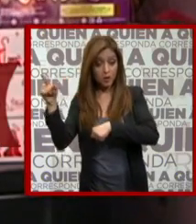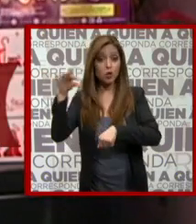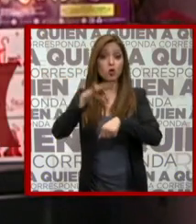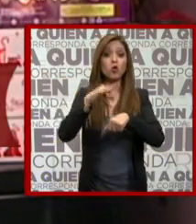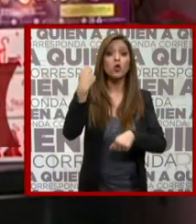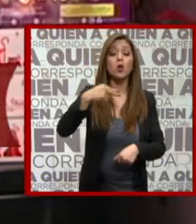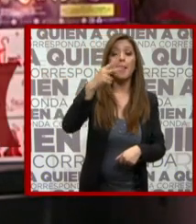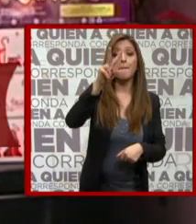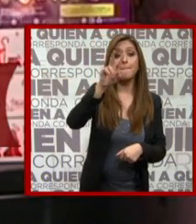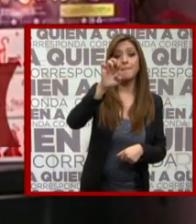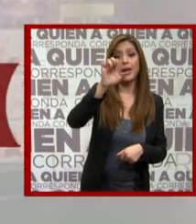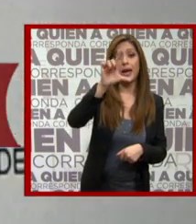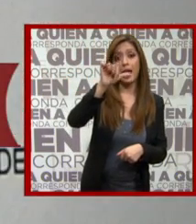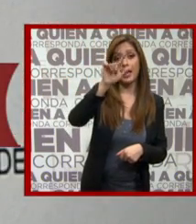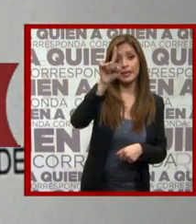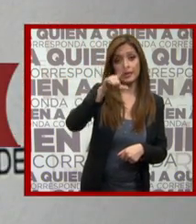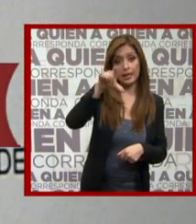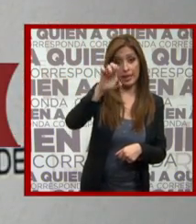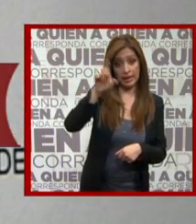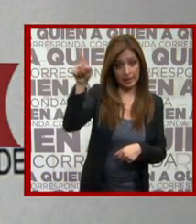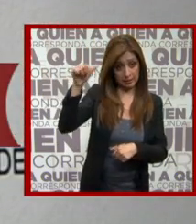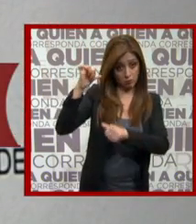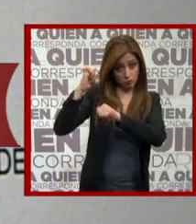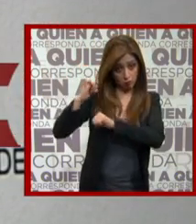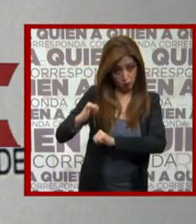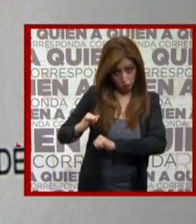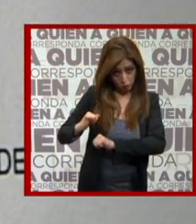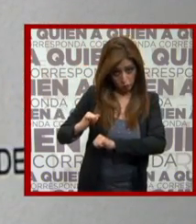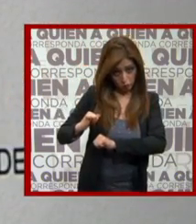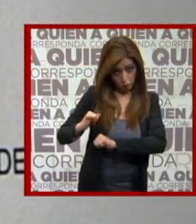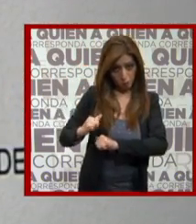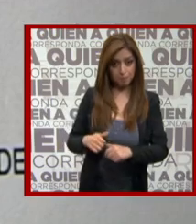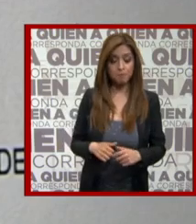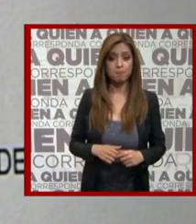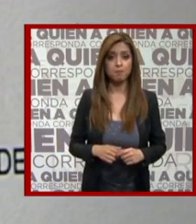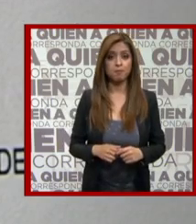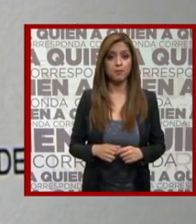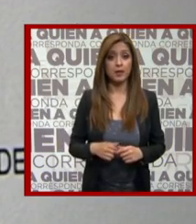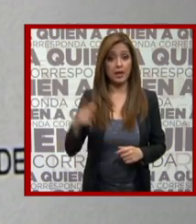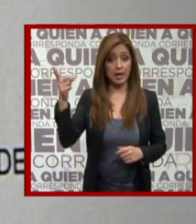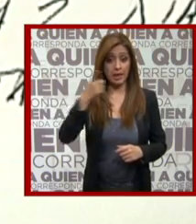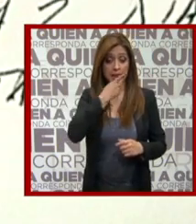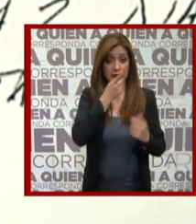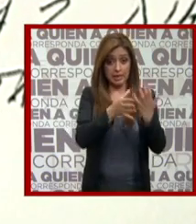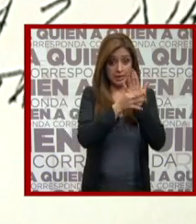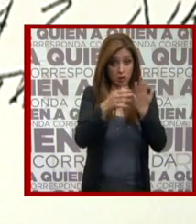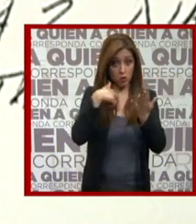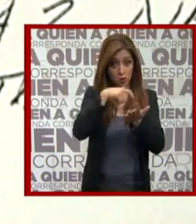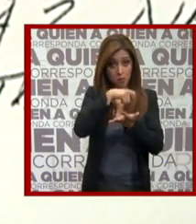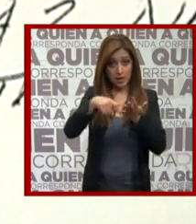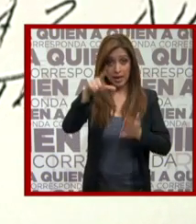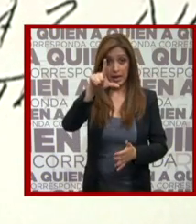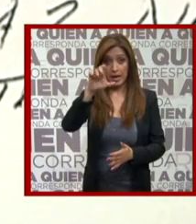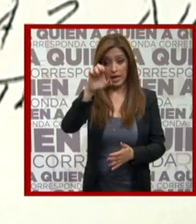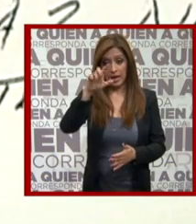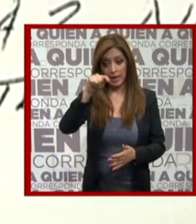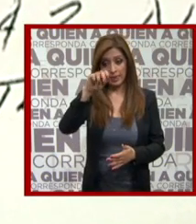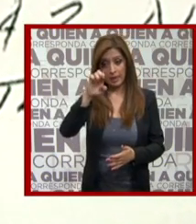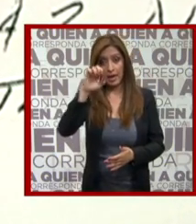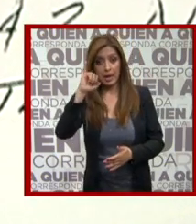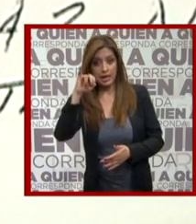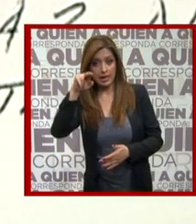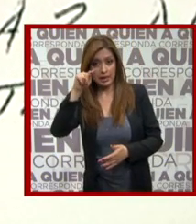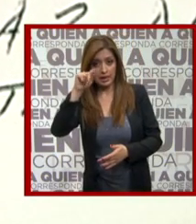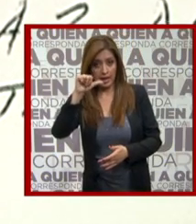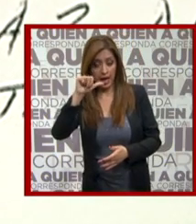área de oftalmología de ahí de la Raza. Él me manda a comprar un lente intraocular para poderme operar. Programa